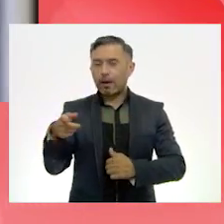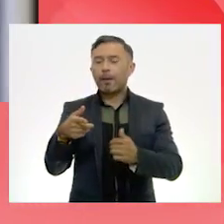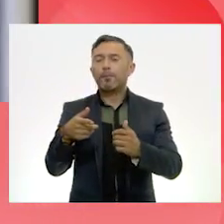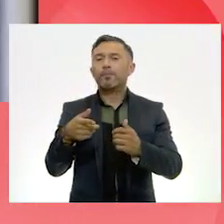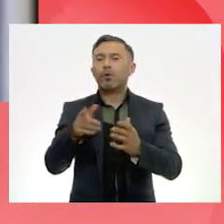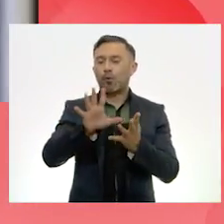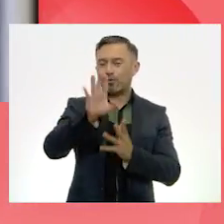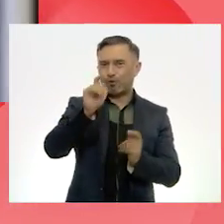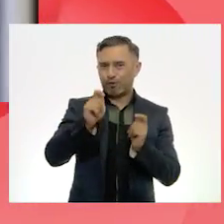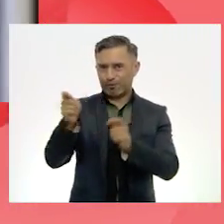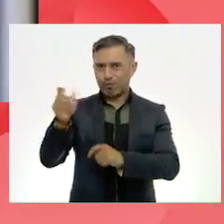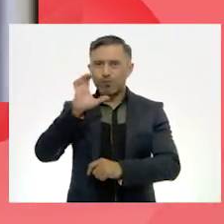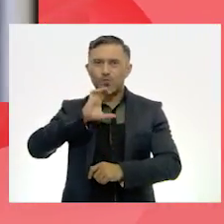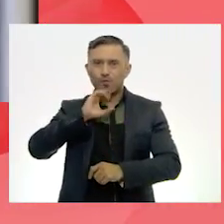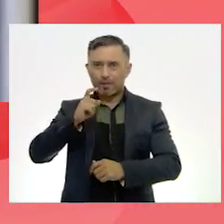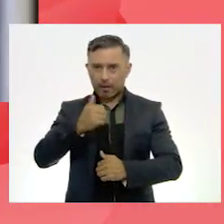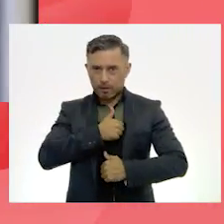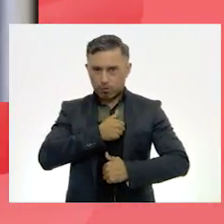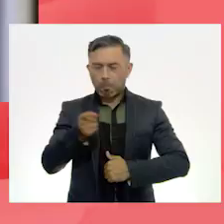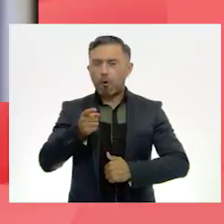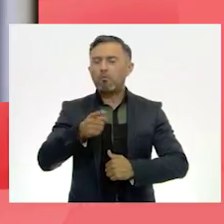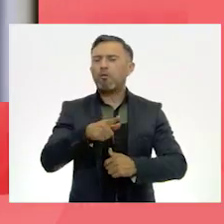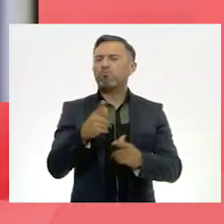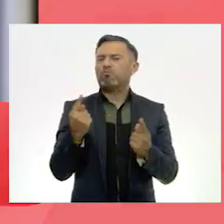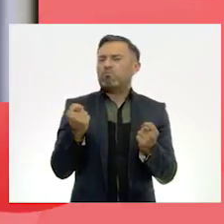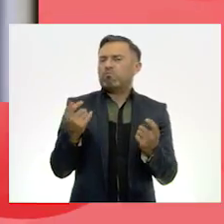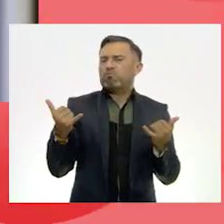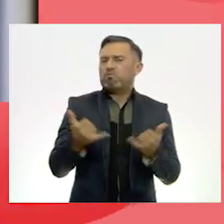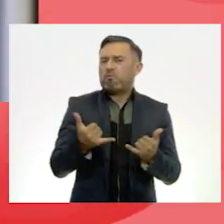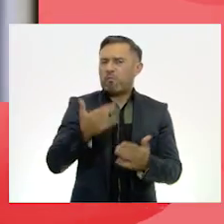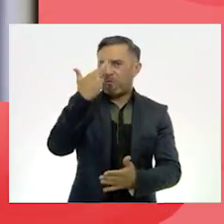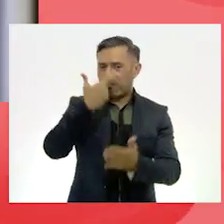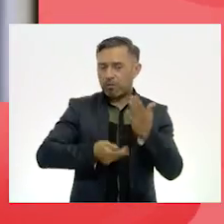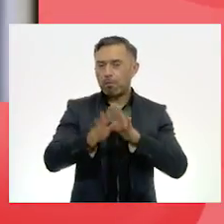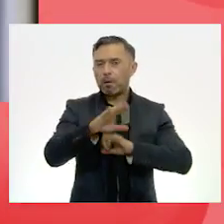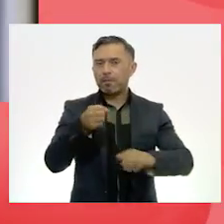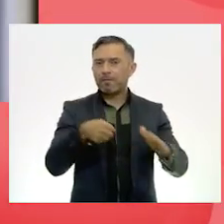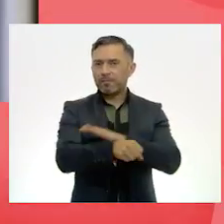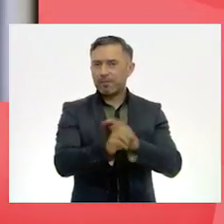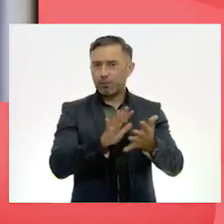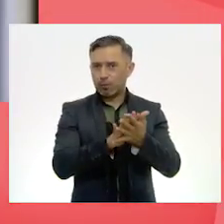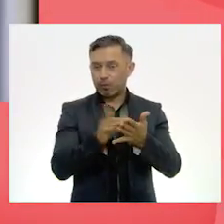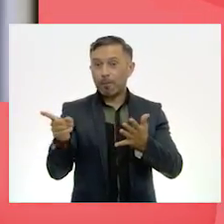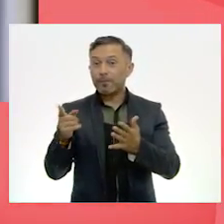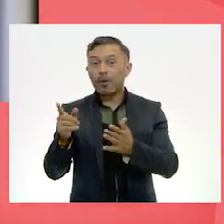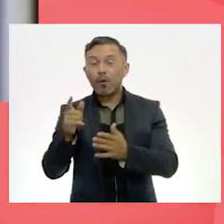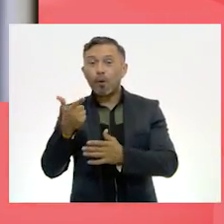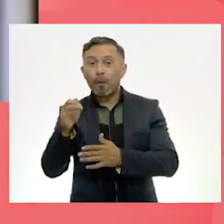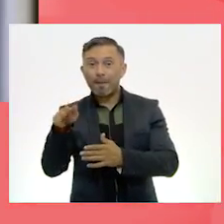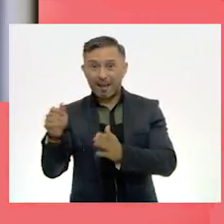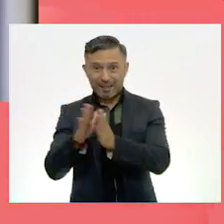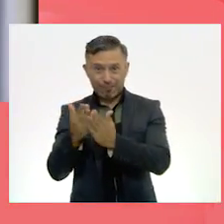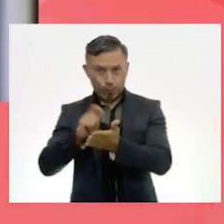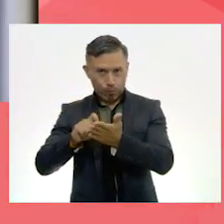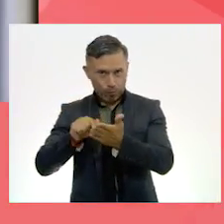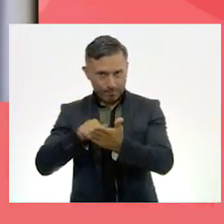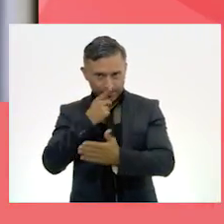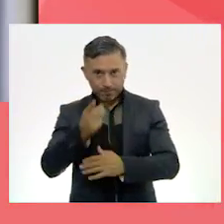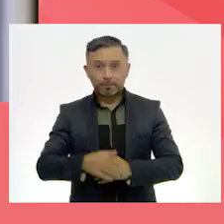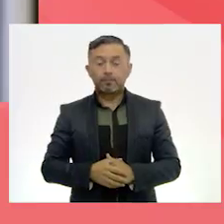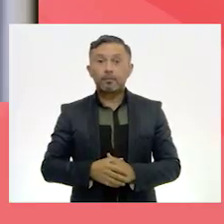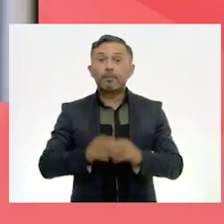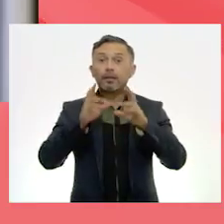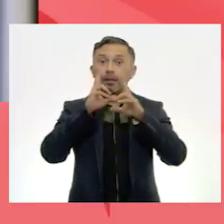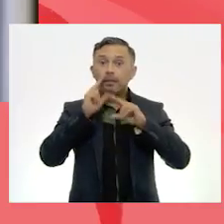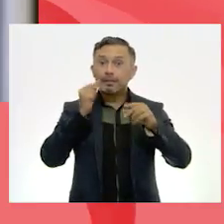Entonces lo meten a la cárcel por indisciplinado, y esto lo dice Womack en su libro. Entonces Zapata se entera de